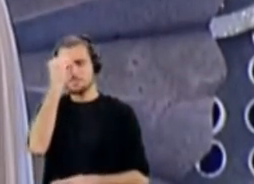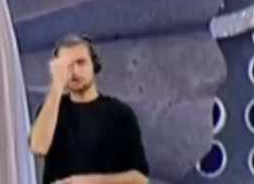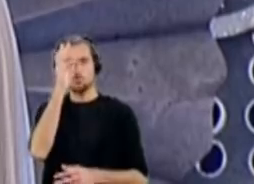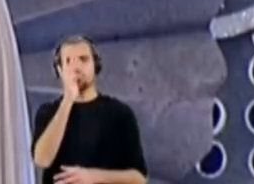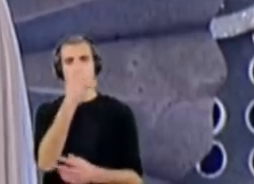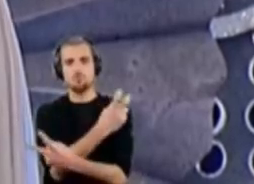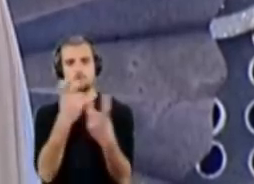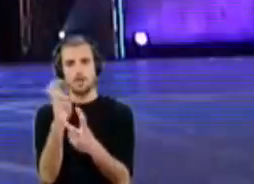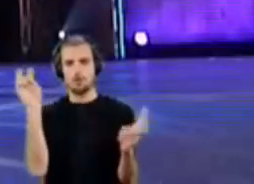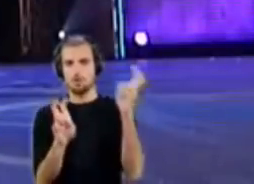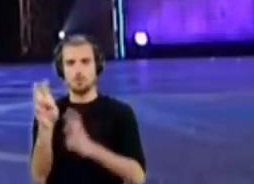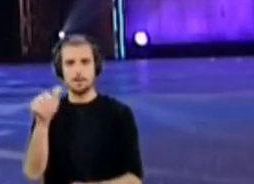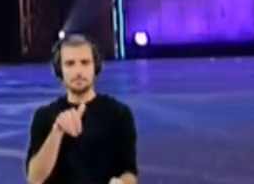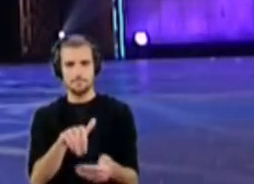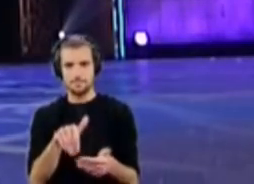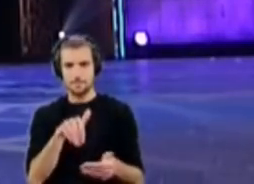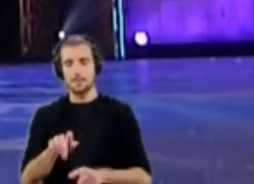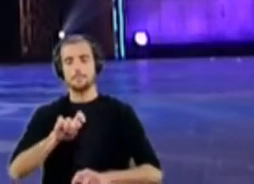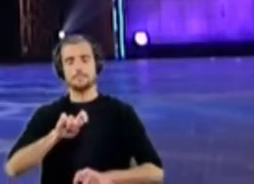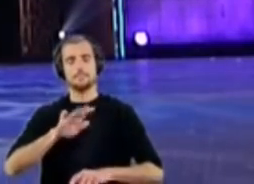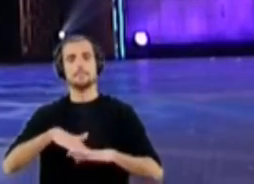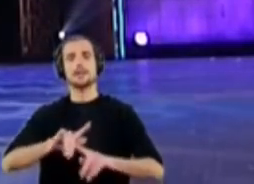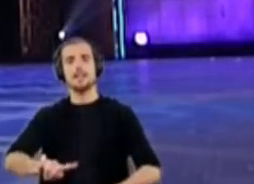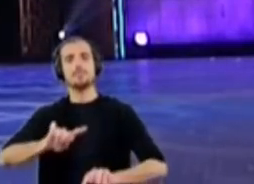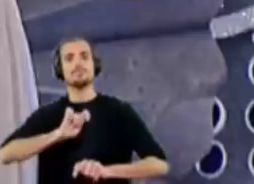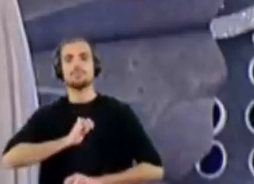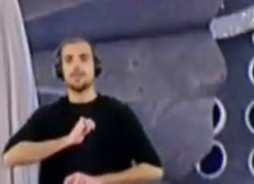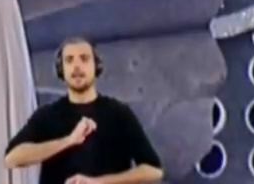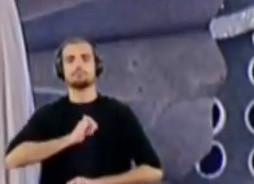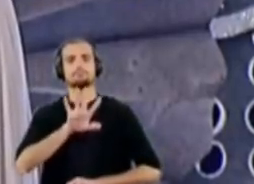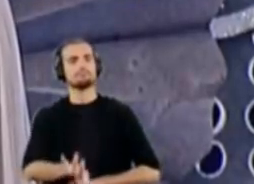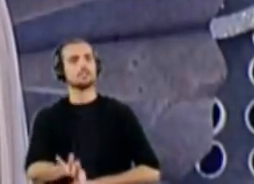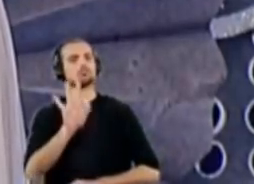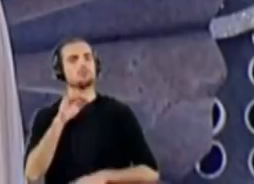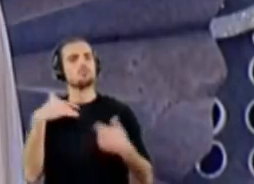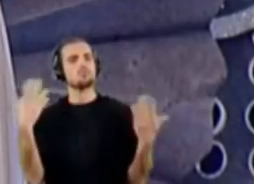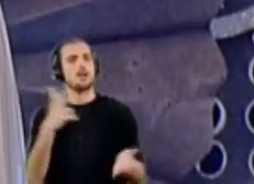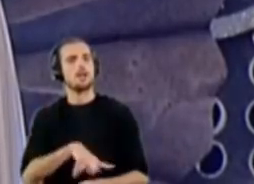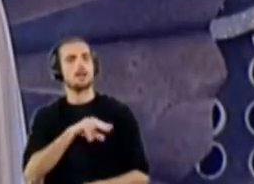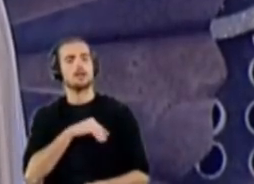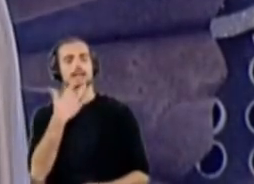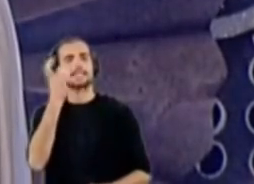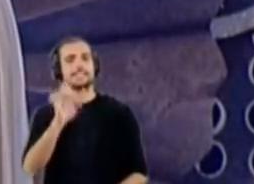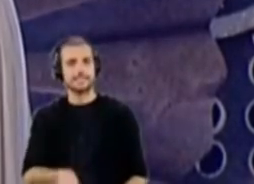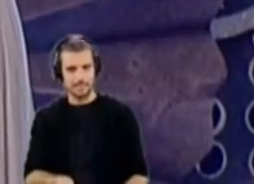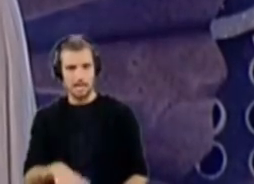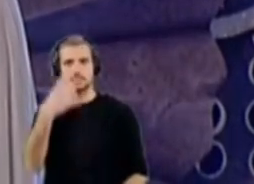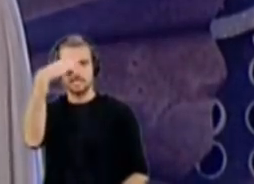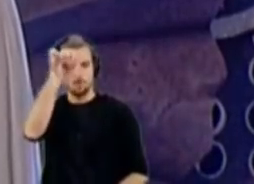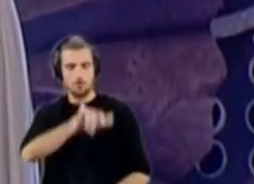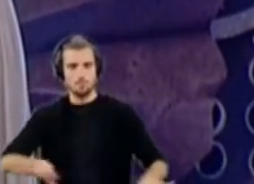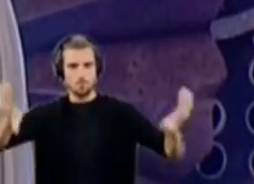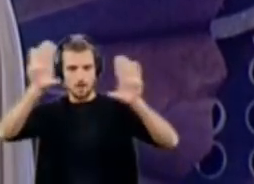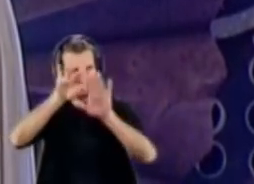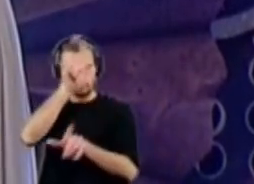a este escenario ya para trasladarnos su decisión. La decisión de esta noche es conocer ya a los ganadores de este concurso de